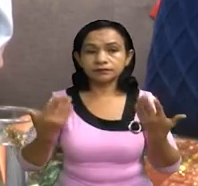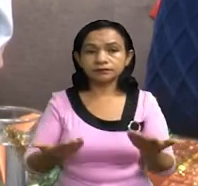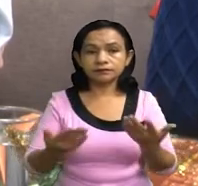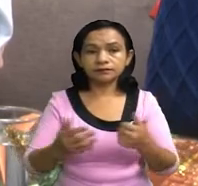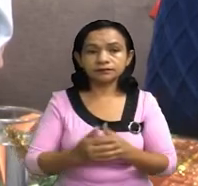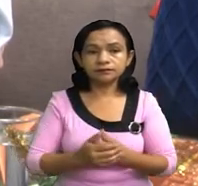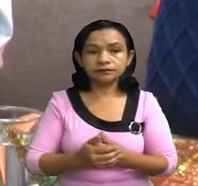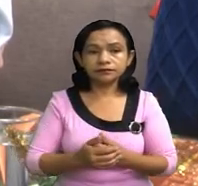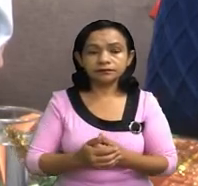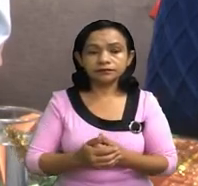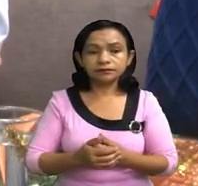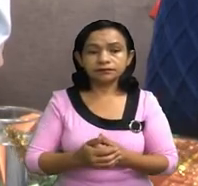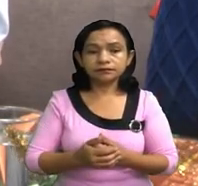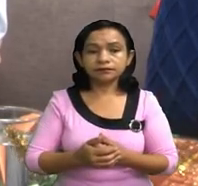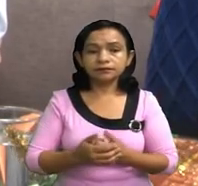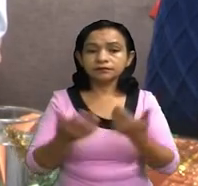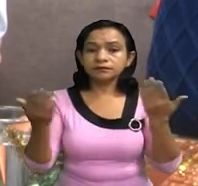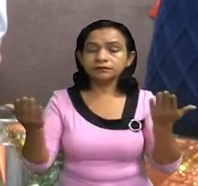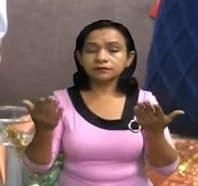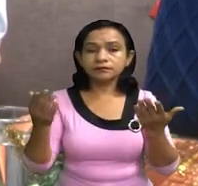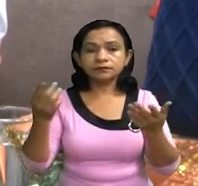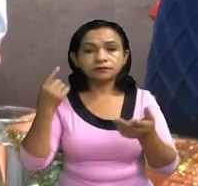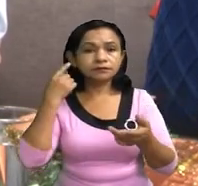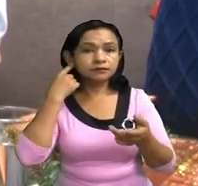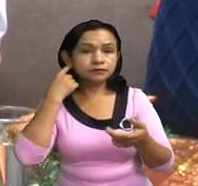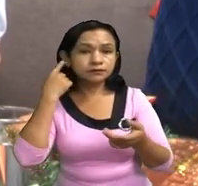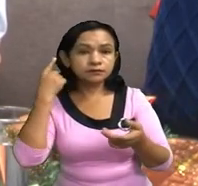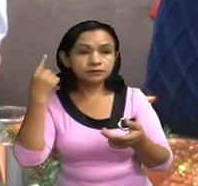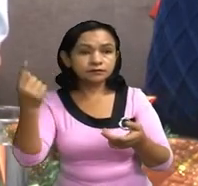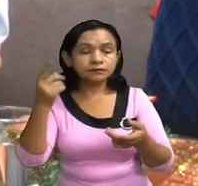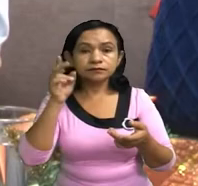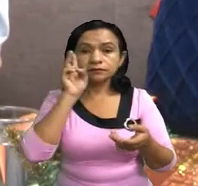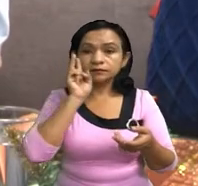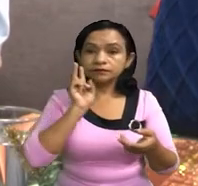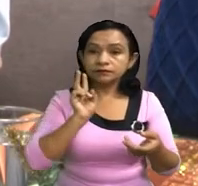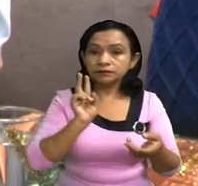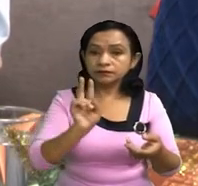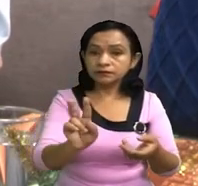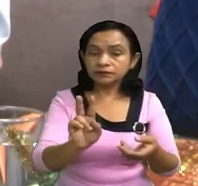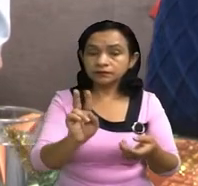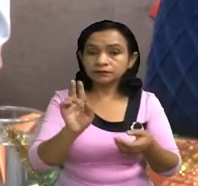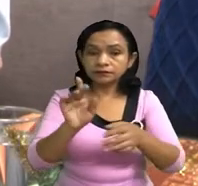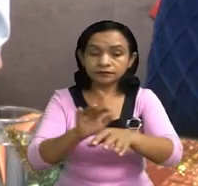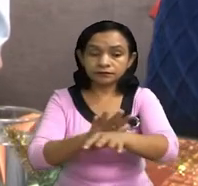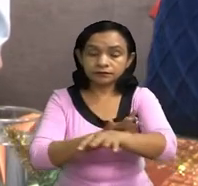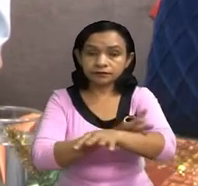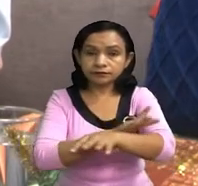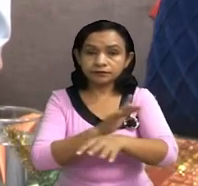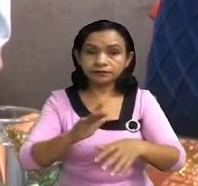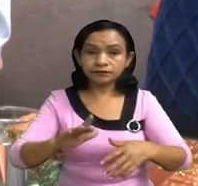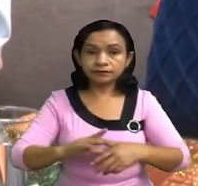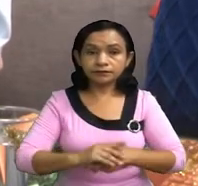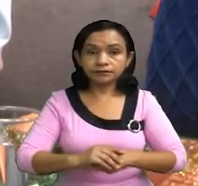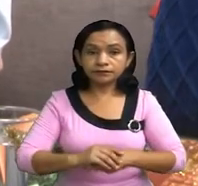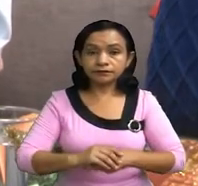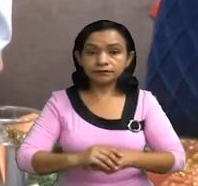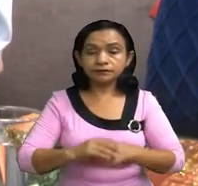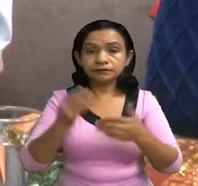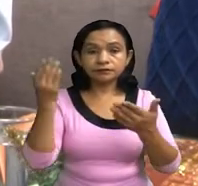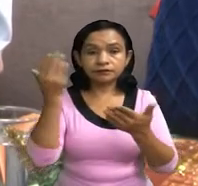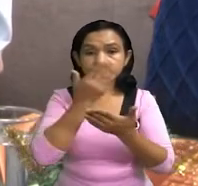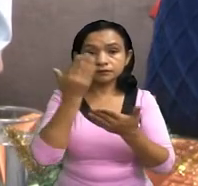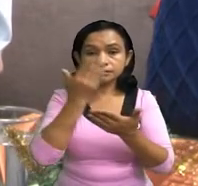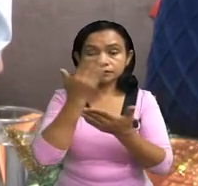muy contentos de escuchar, de percibir, de sentir que el